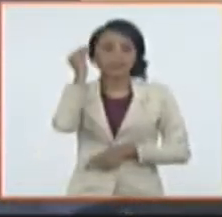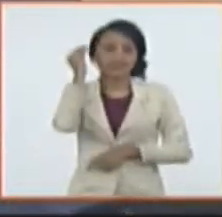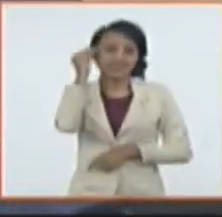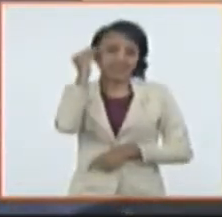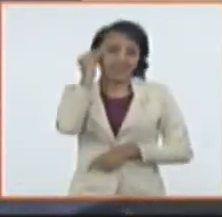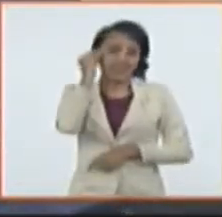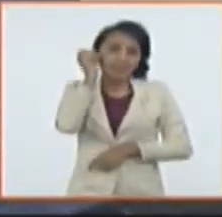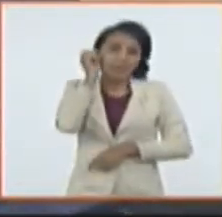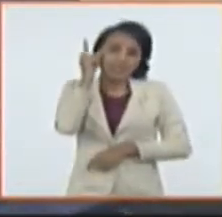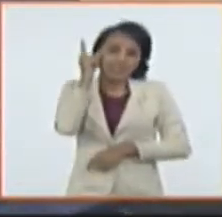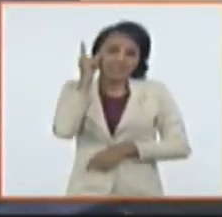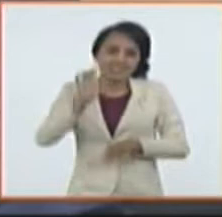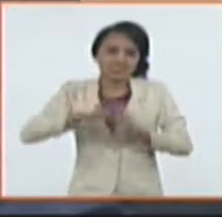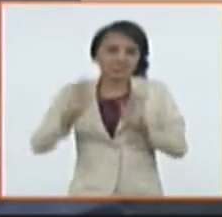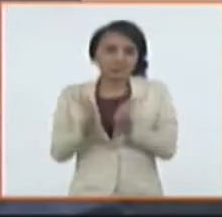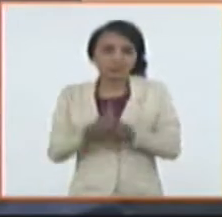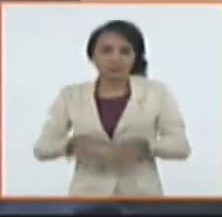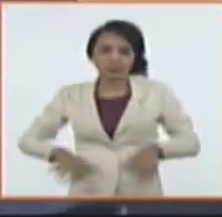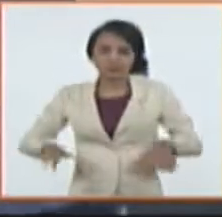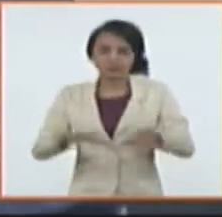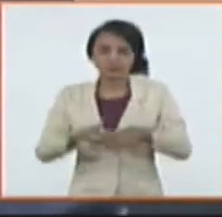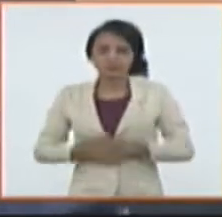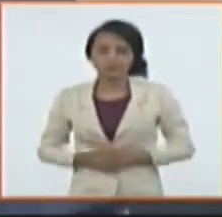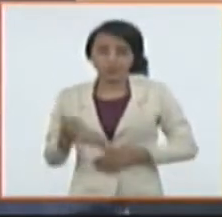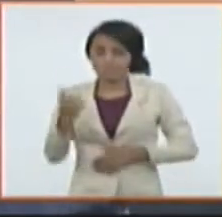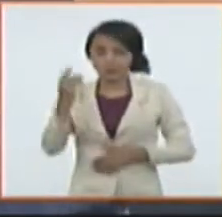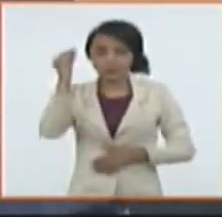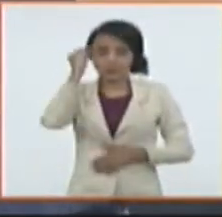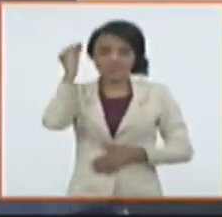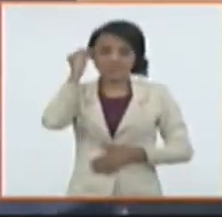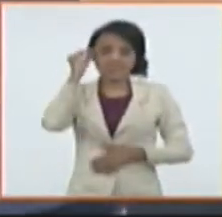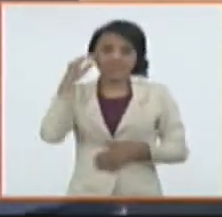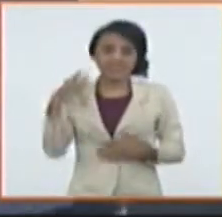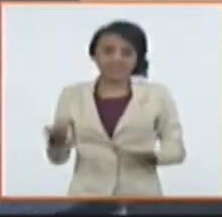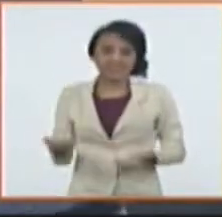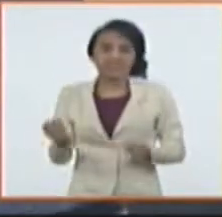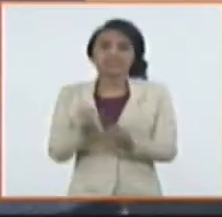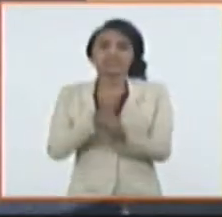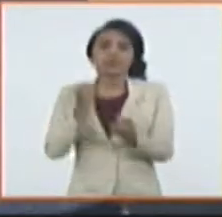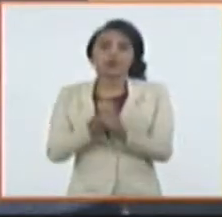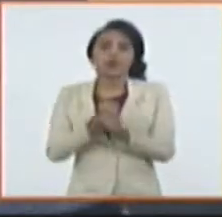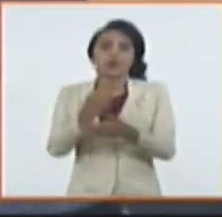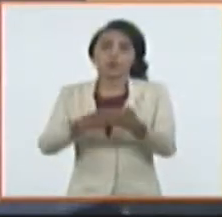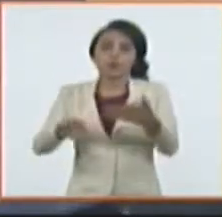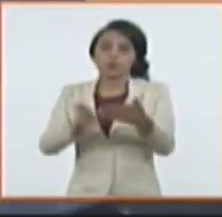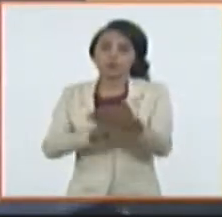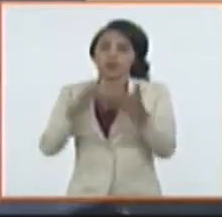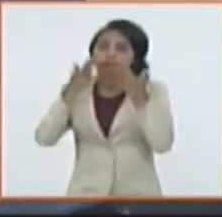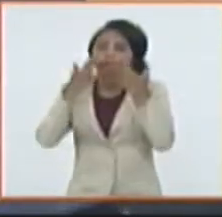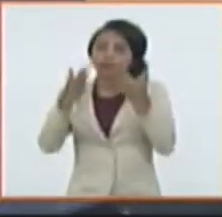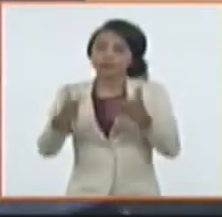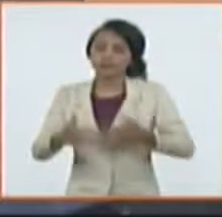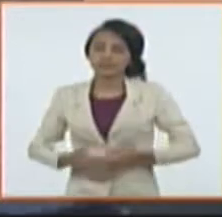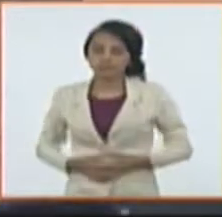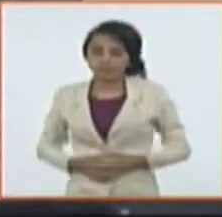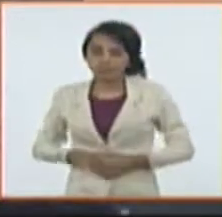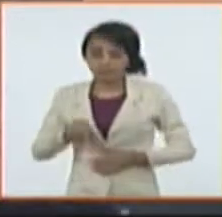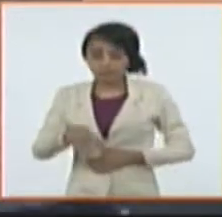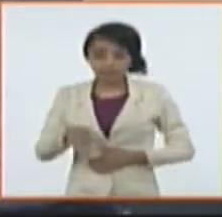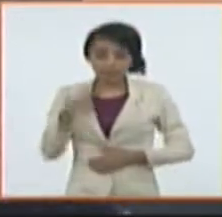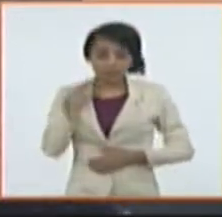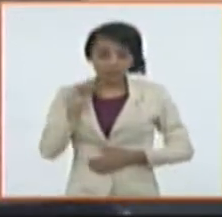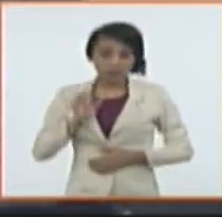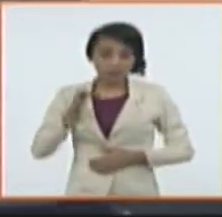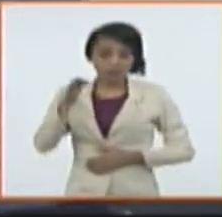viviendo. Bueno, un primer aprendizaje tiene que ver mucho con el trabajo del poder popular en el presente y el futuro. Es que tenemos